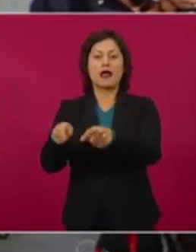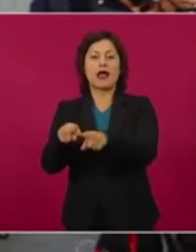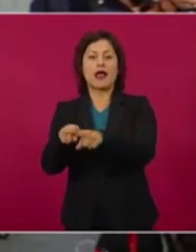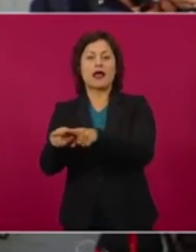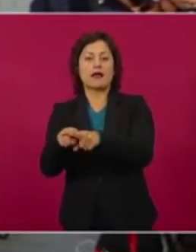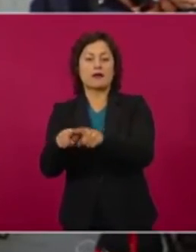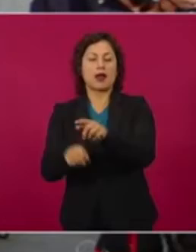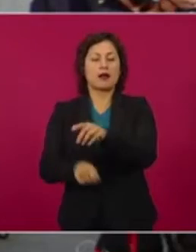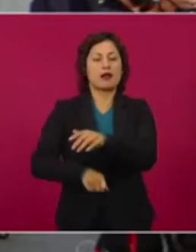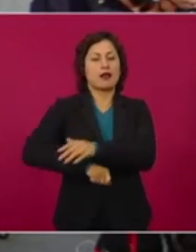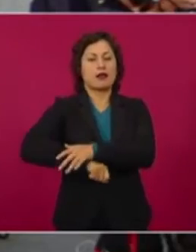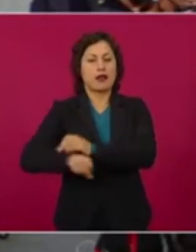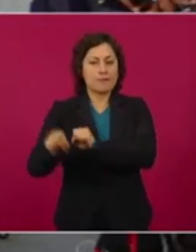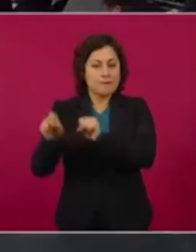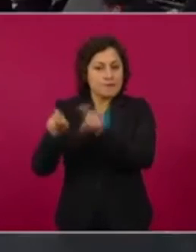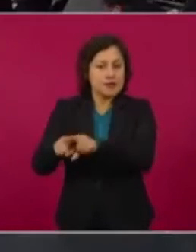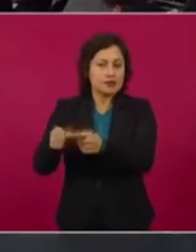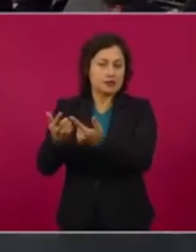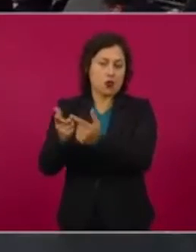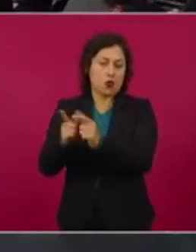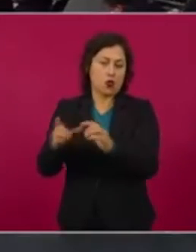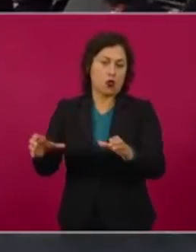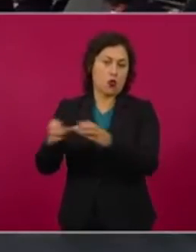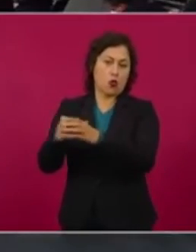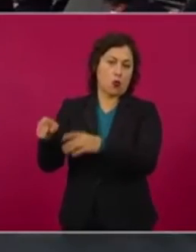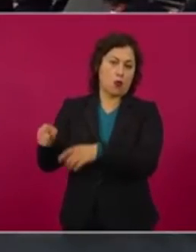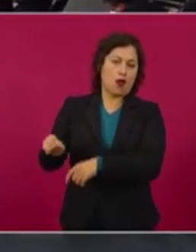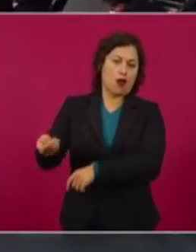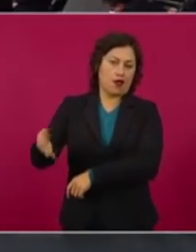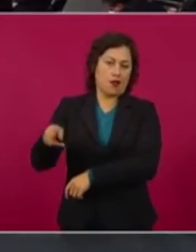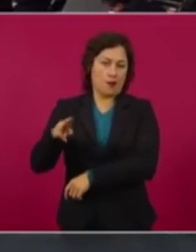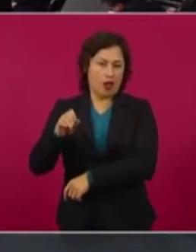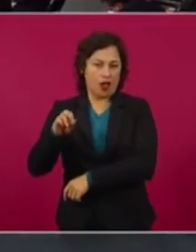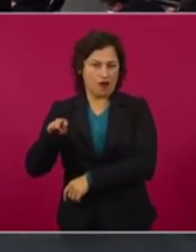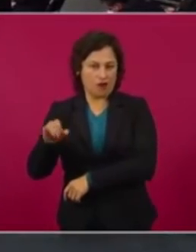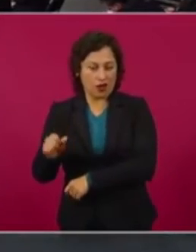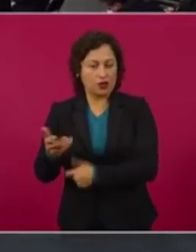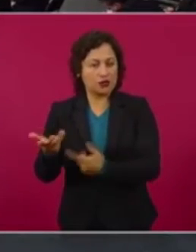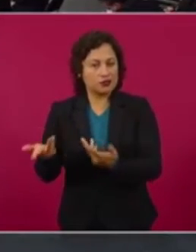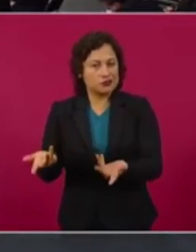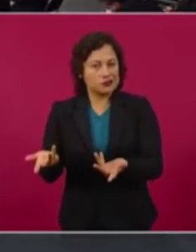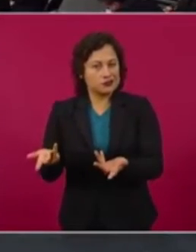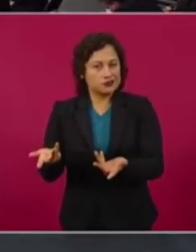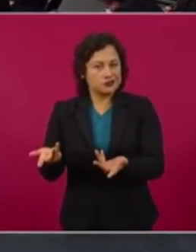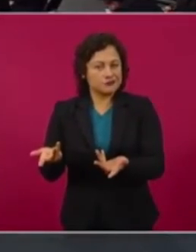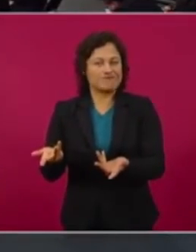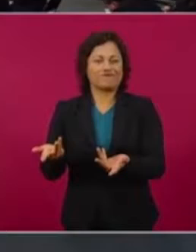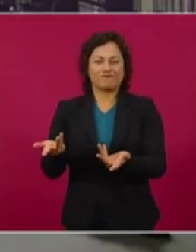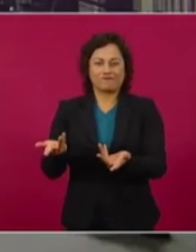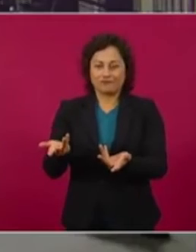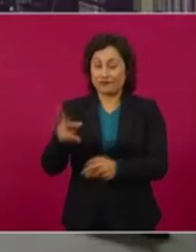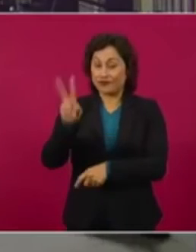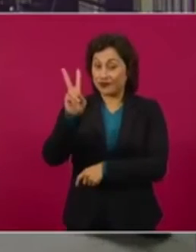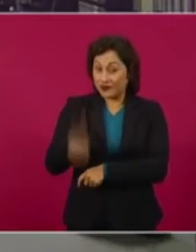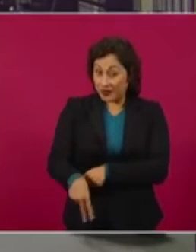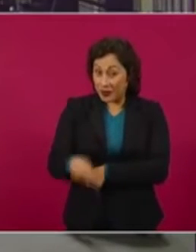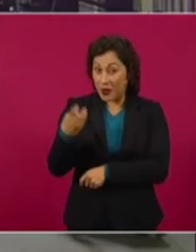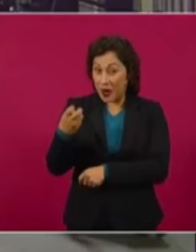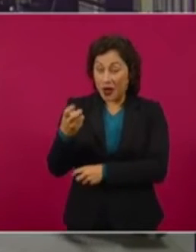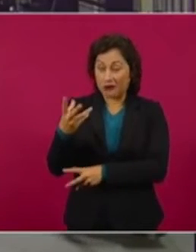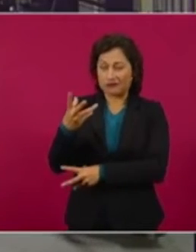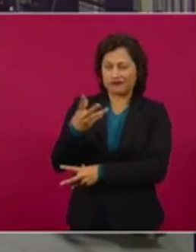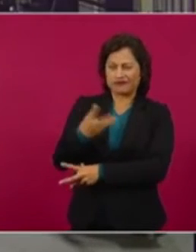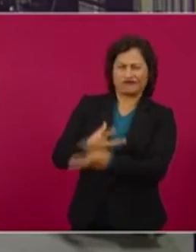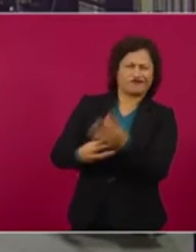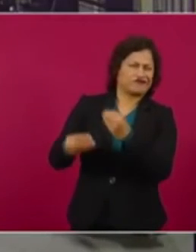líder de la mafia agraria en la zona, que es Antonino Almazán. Es un problema, señor presidente,